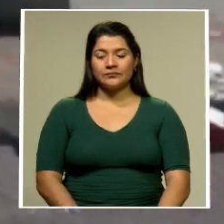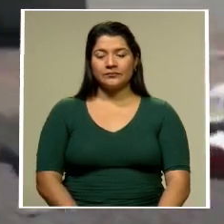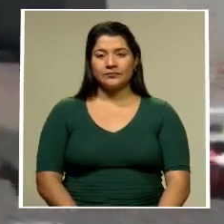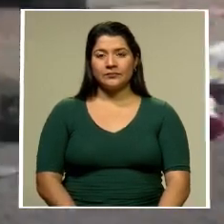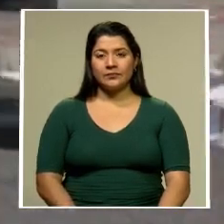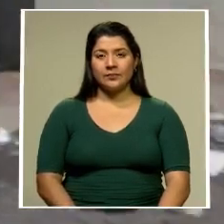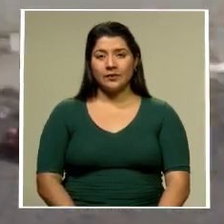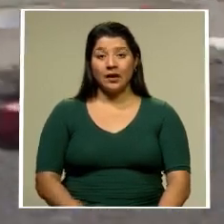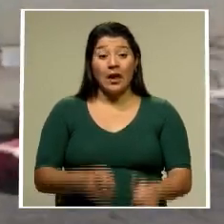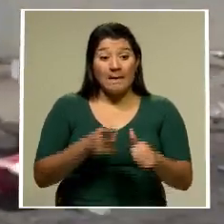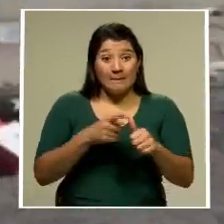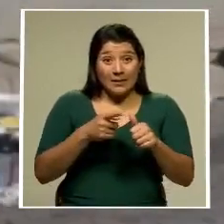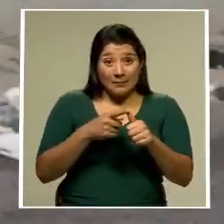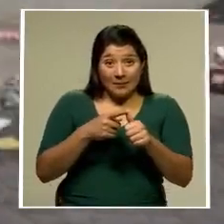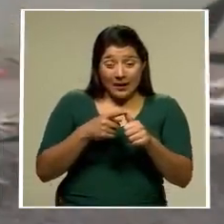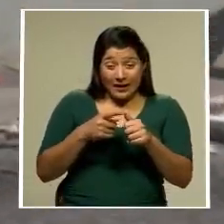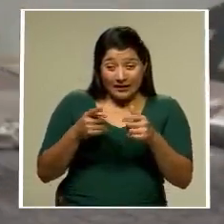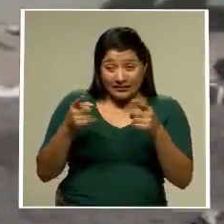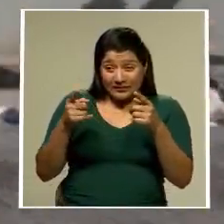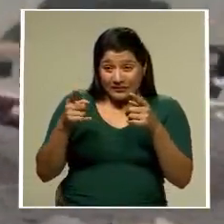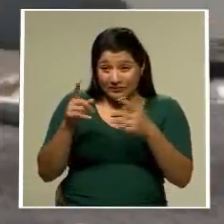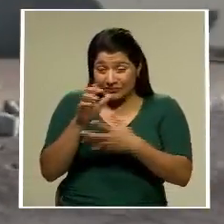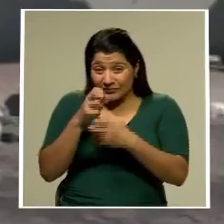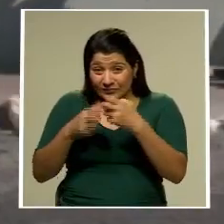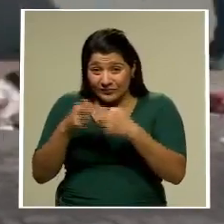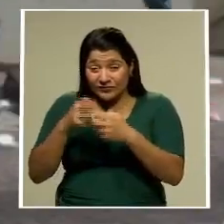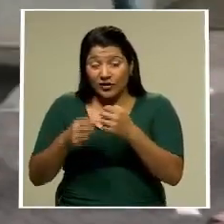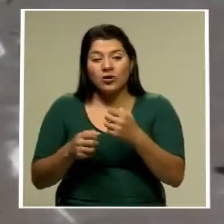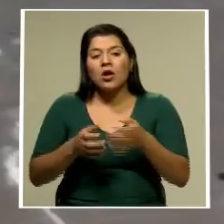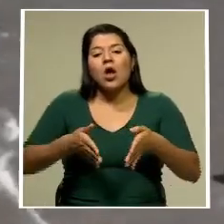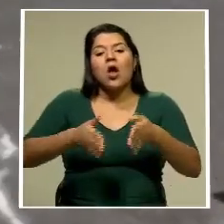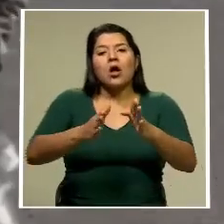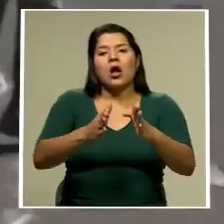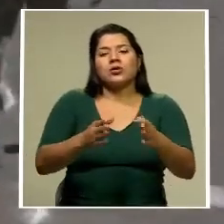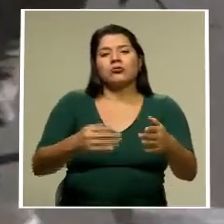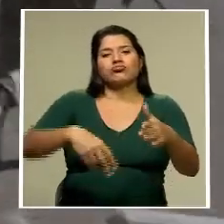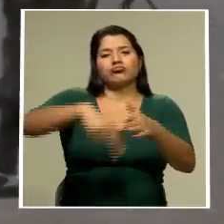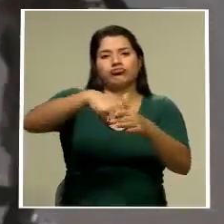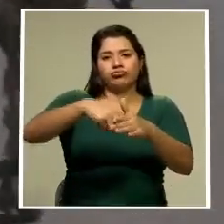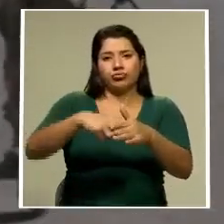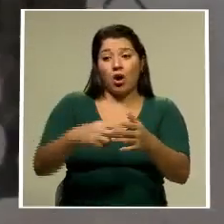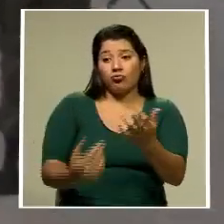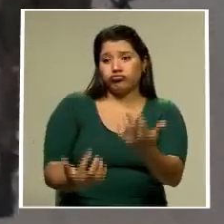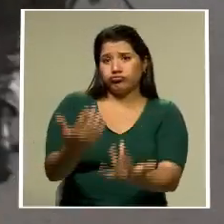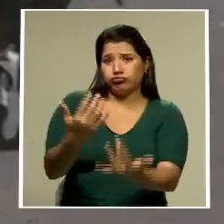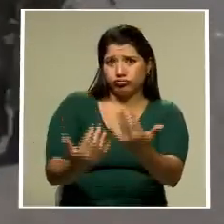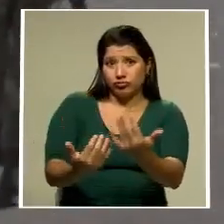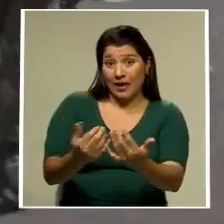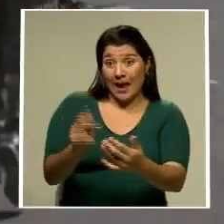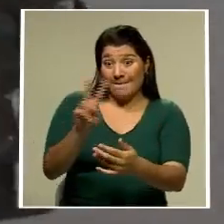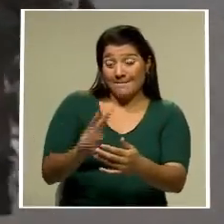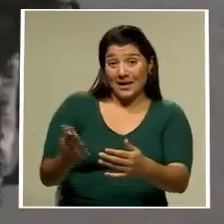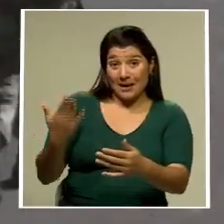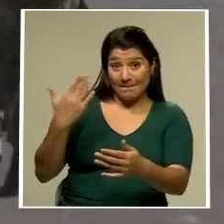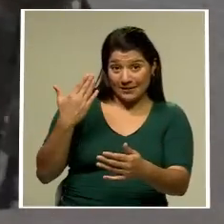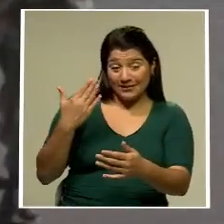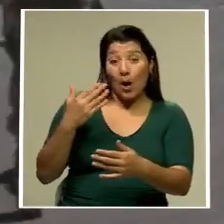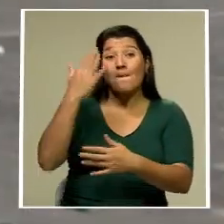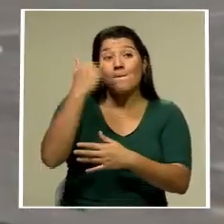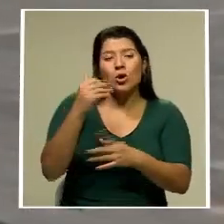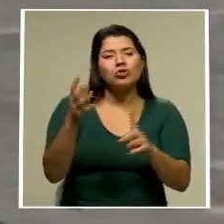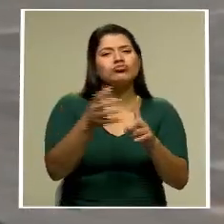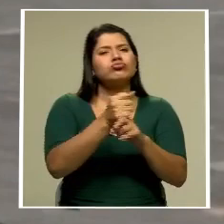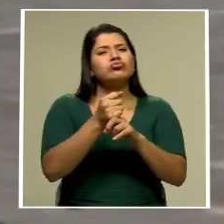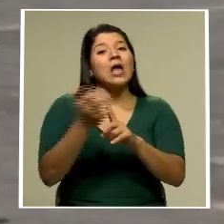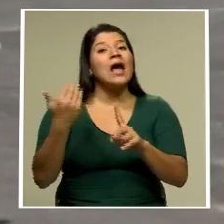Los primeros incidentes con rutas bloqueadas y camiones incendiados se produjeron el viernes, al día siguiente del encarcelamiento de